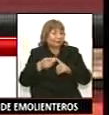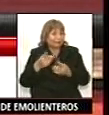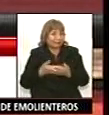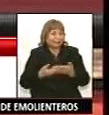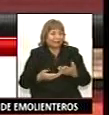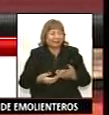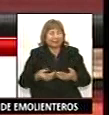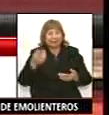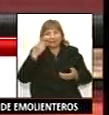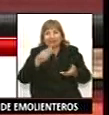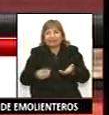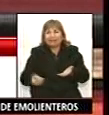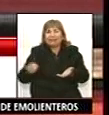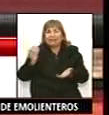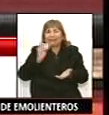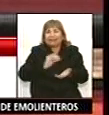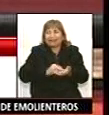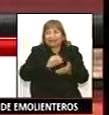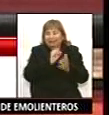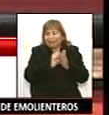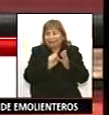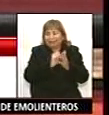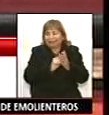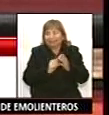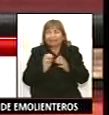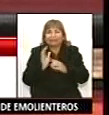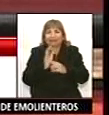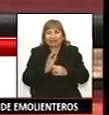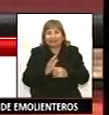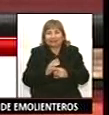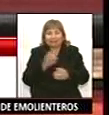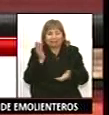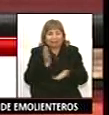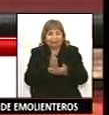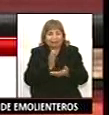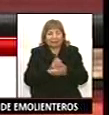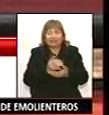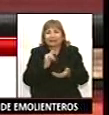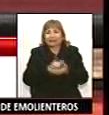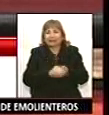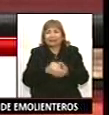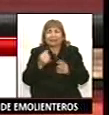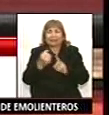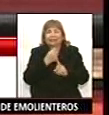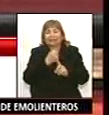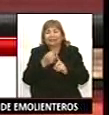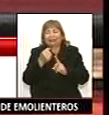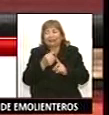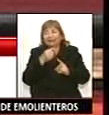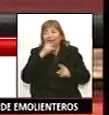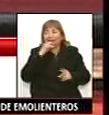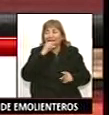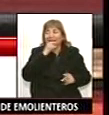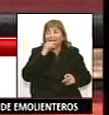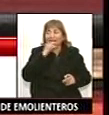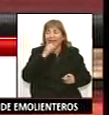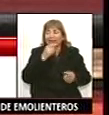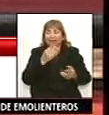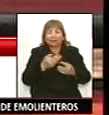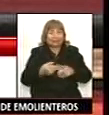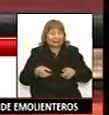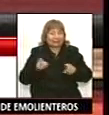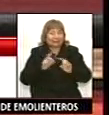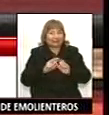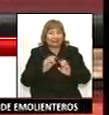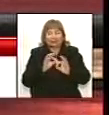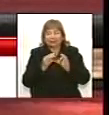para la implementación del Sistema Nacional para la Prevención, Sanción y Erradicación de la Violencia de las Mujeres y los Integrantes del